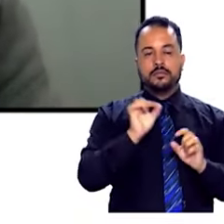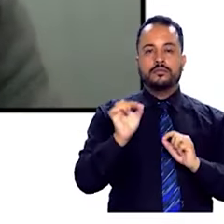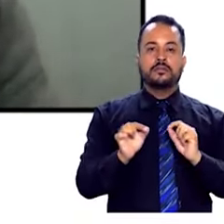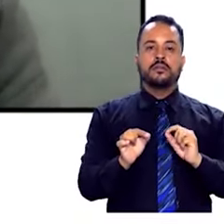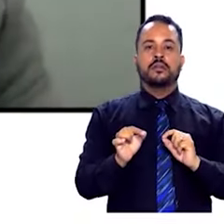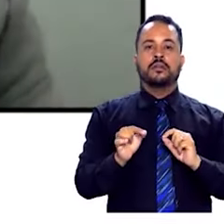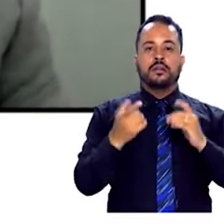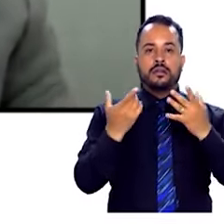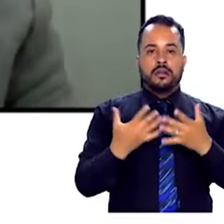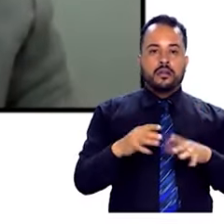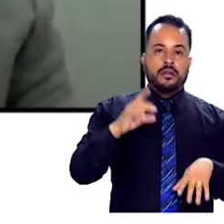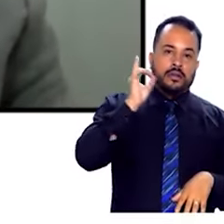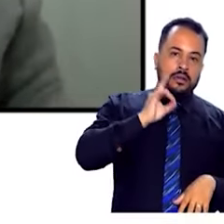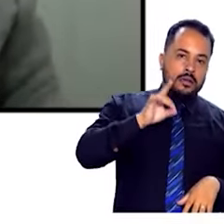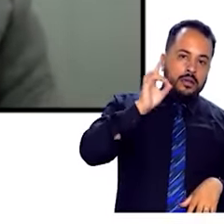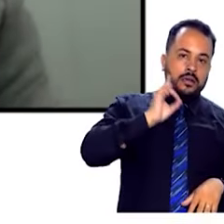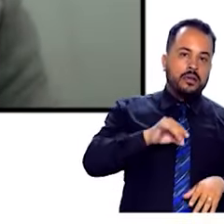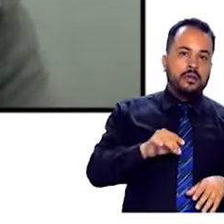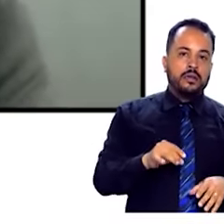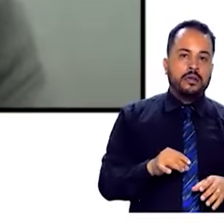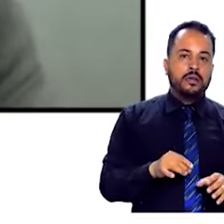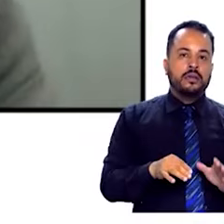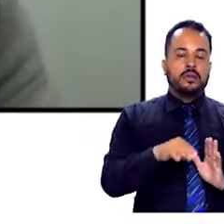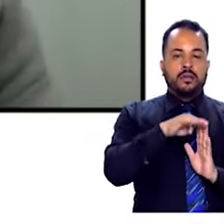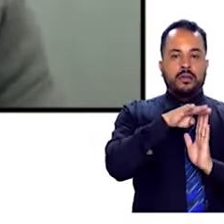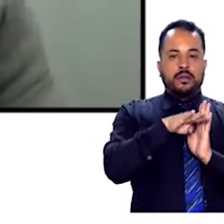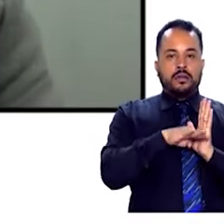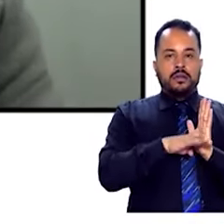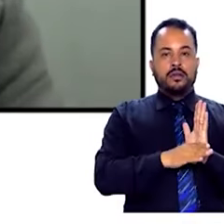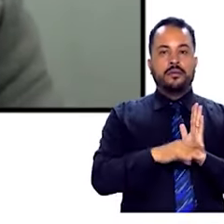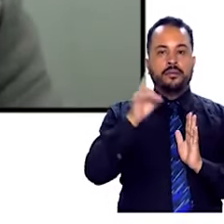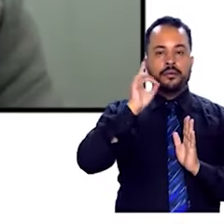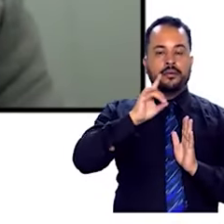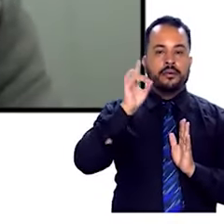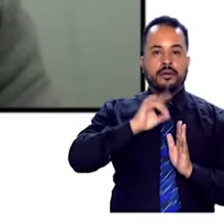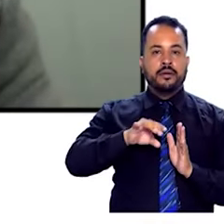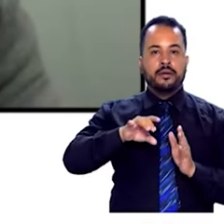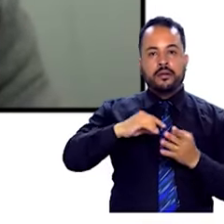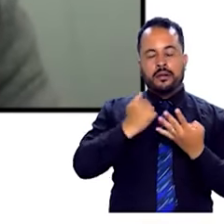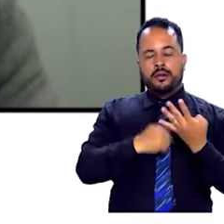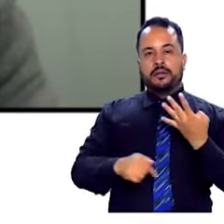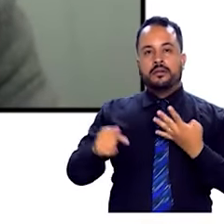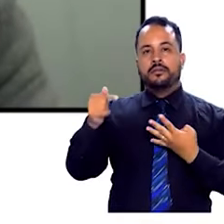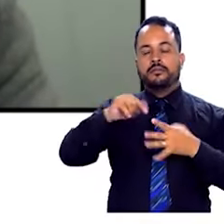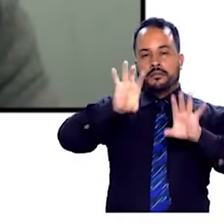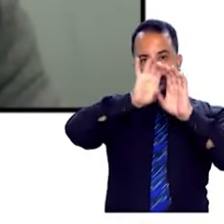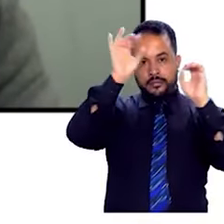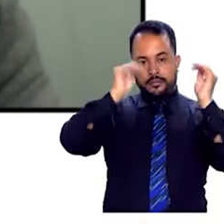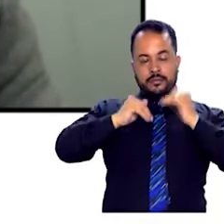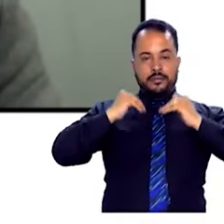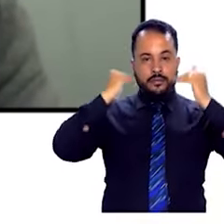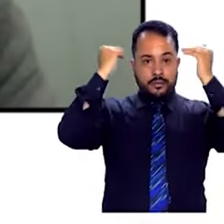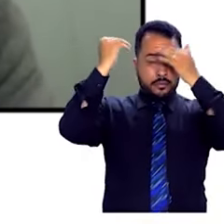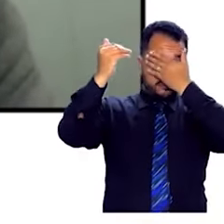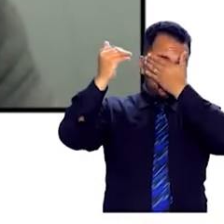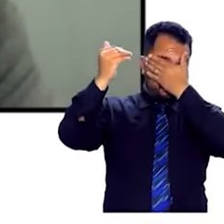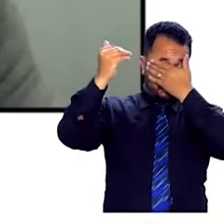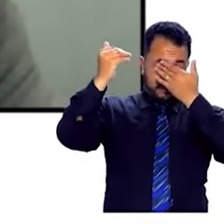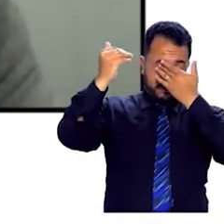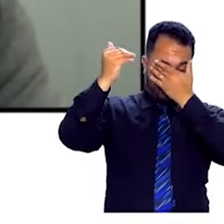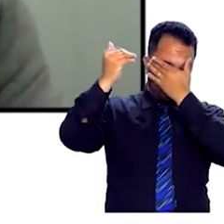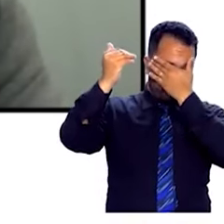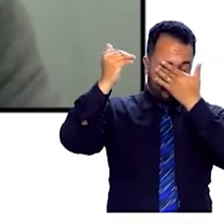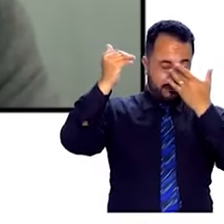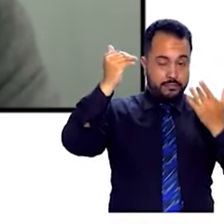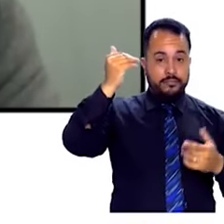saltar instanci llegar a la corte Suprema la manifiesta grav institucional temene imposibil de solucion este